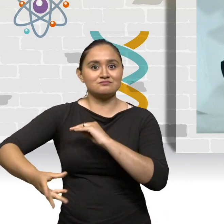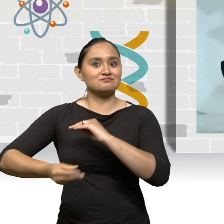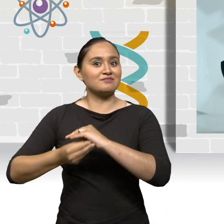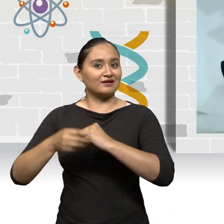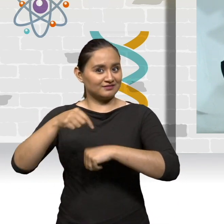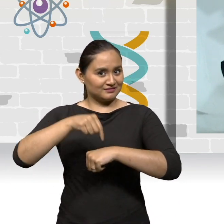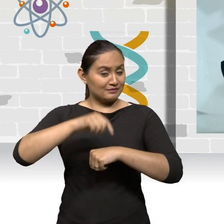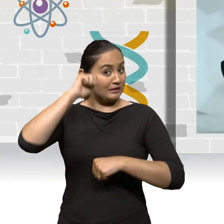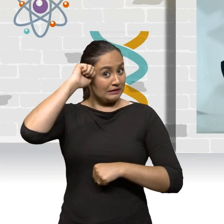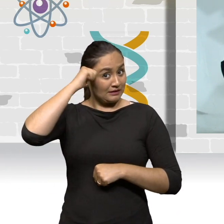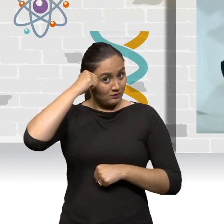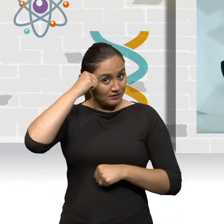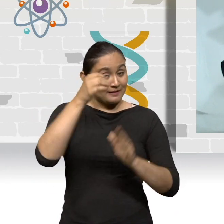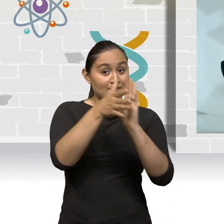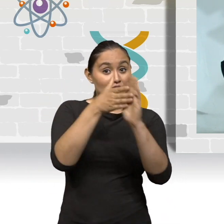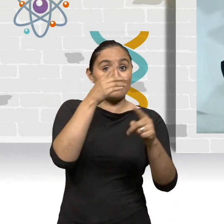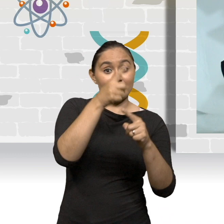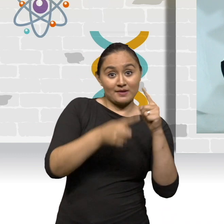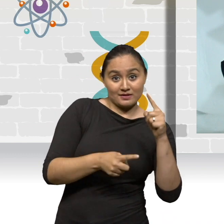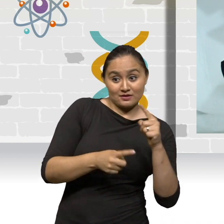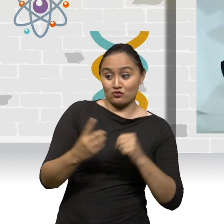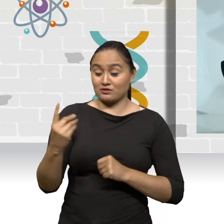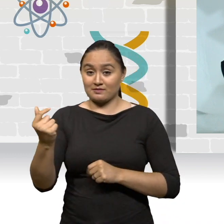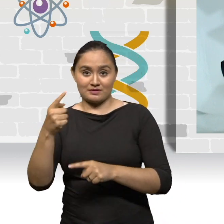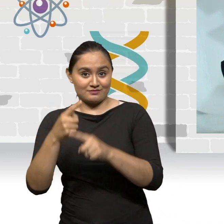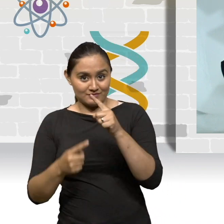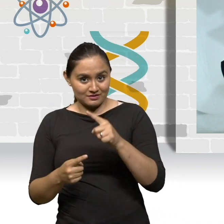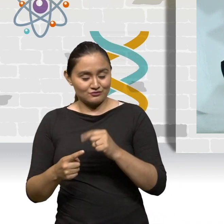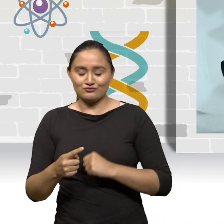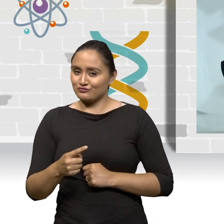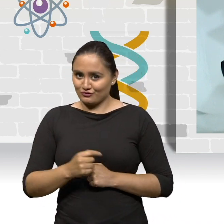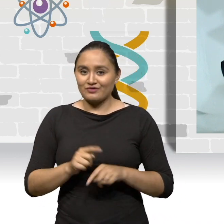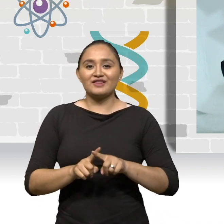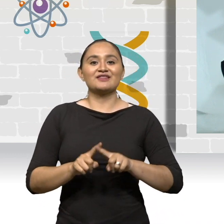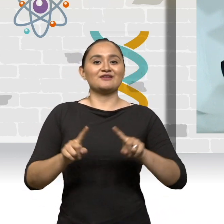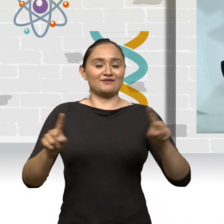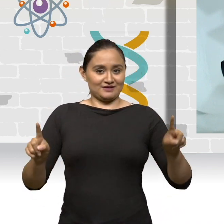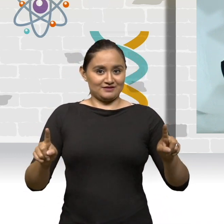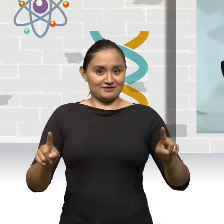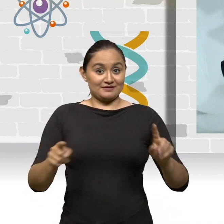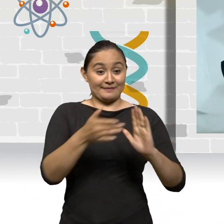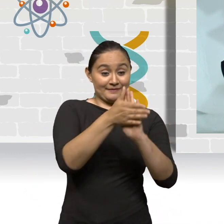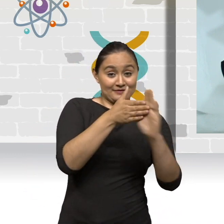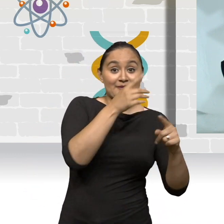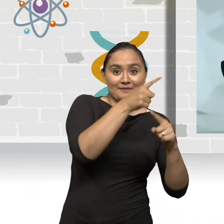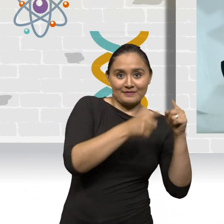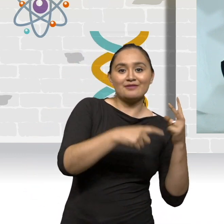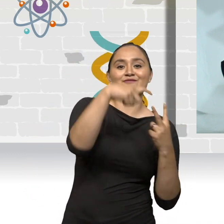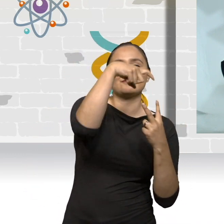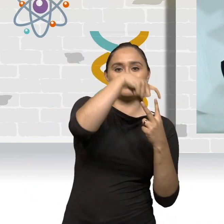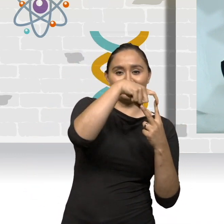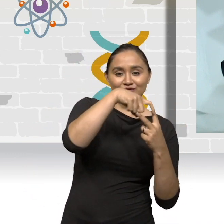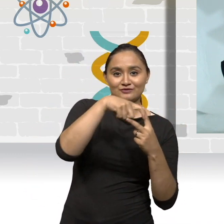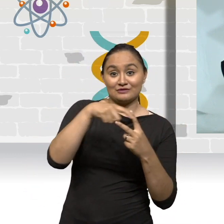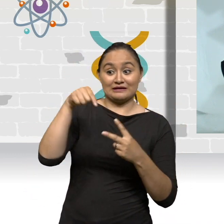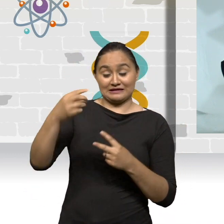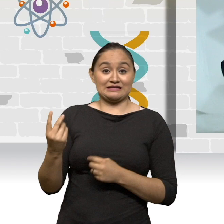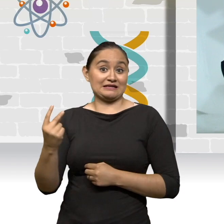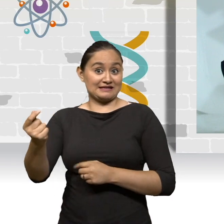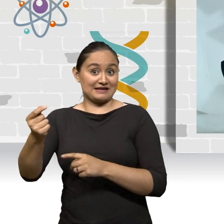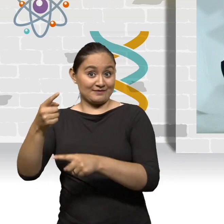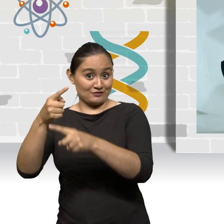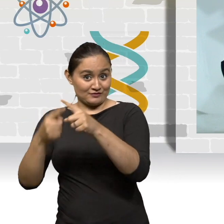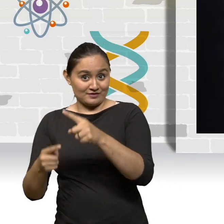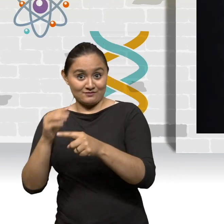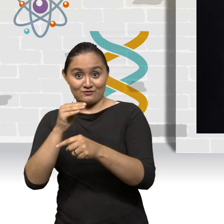de tiempo. Recuerda no confundir velocidad media con rapidez media, ya que una es una magnitud vectorial y la otra es una